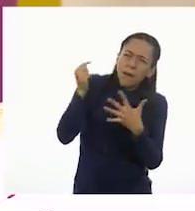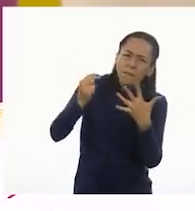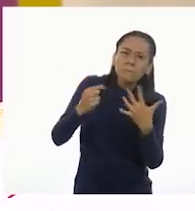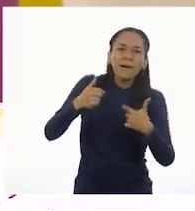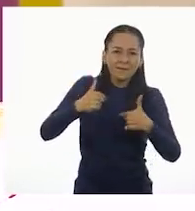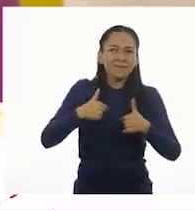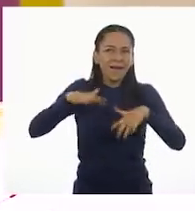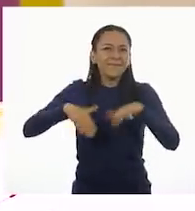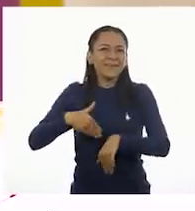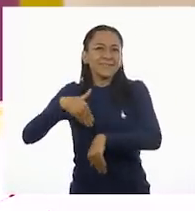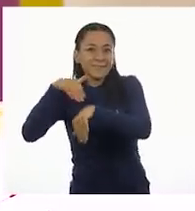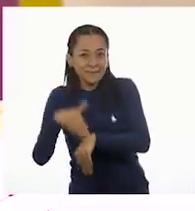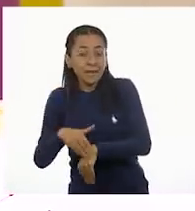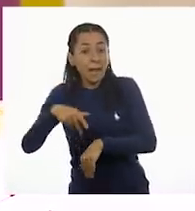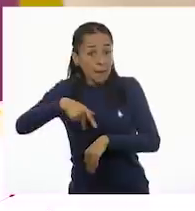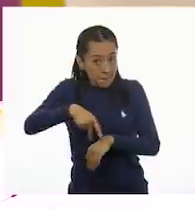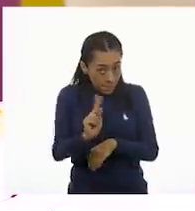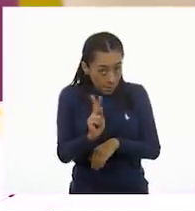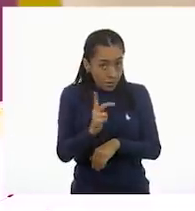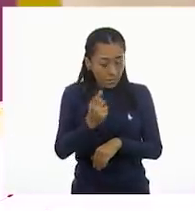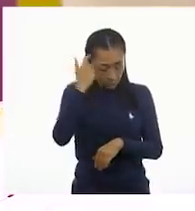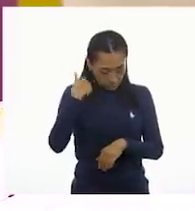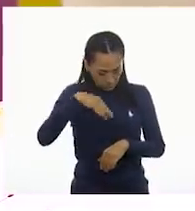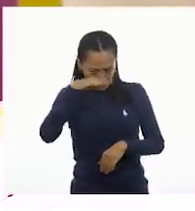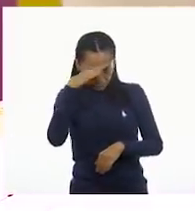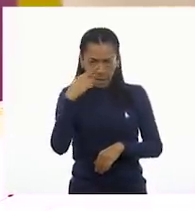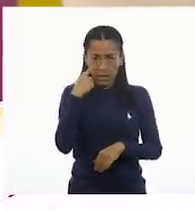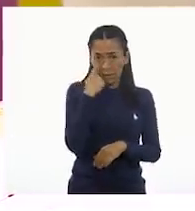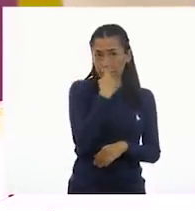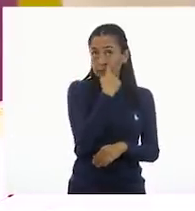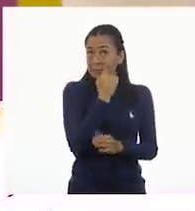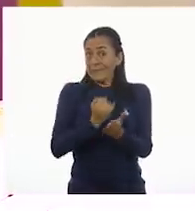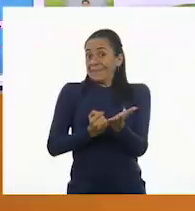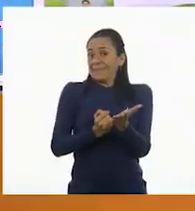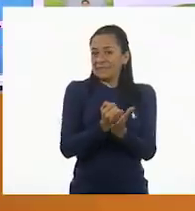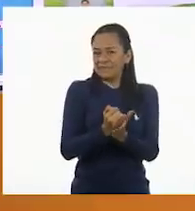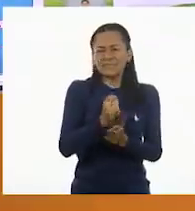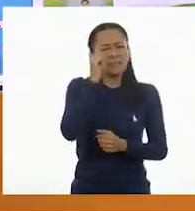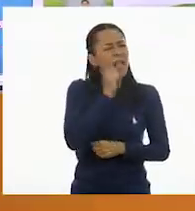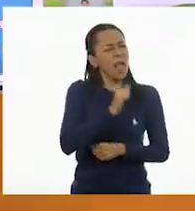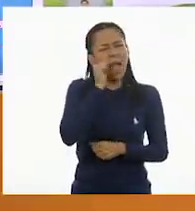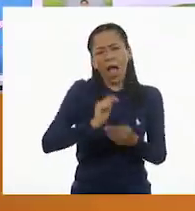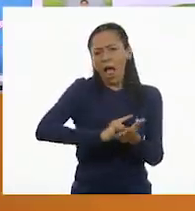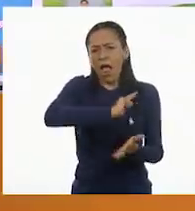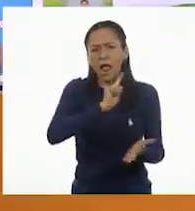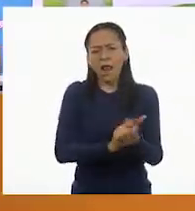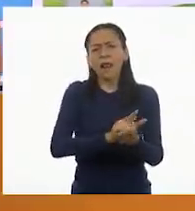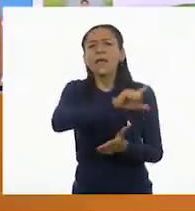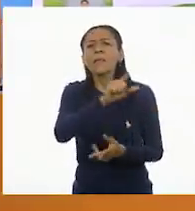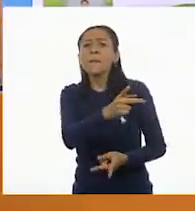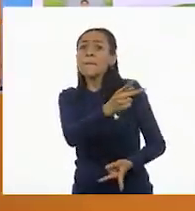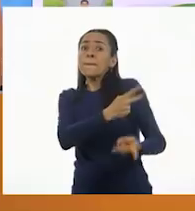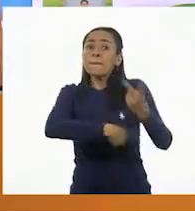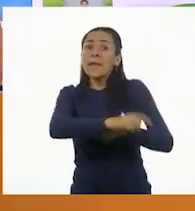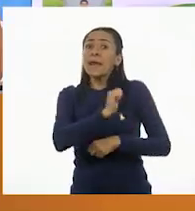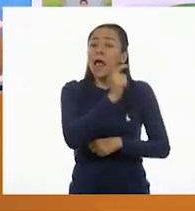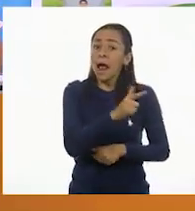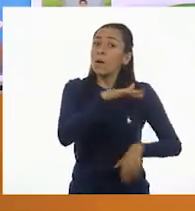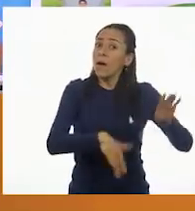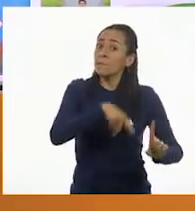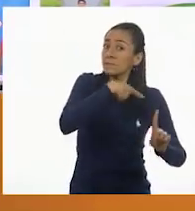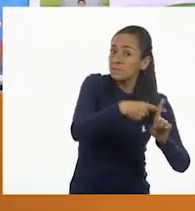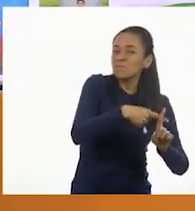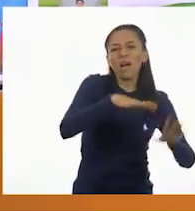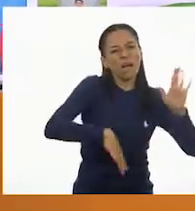consecuencias y estas no siempre son muy buenas. Así es. Y bueno, esto tiene que ver con nuestra siguiente pregunta. Ajá.